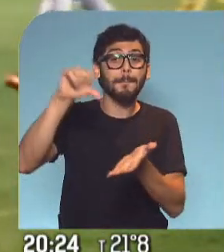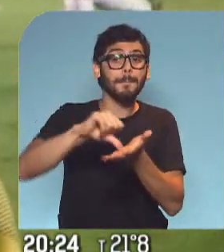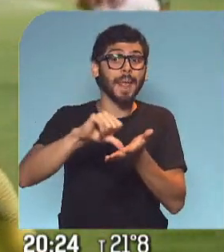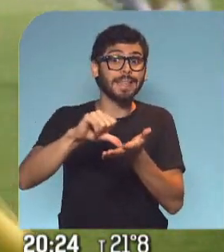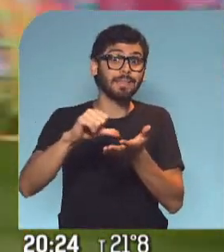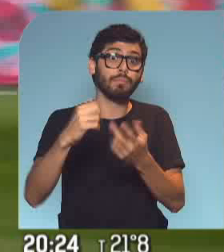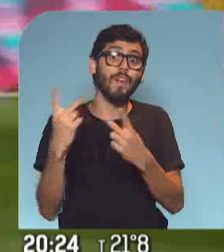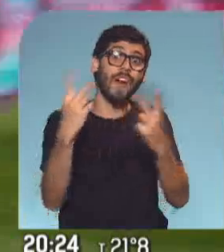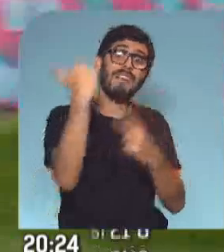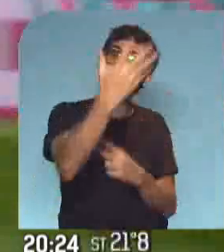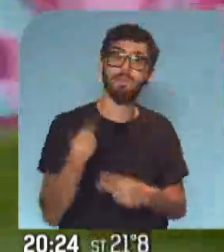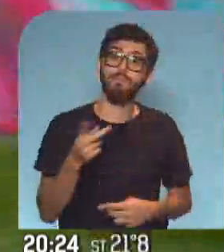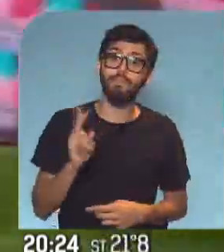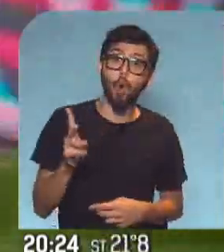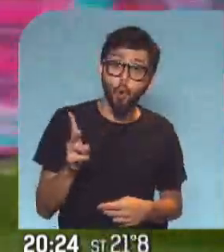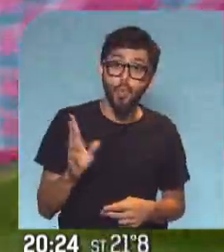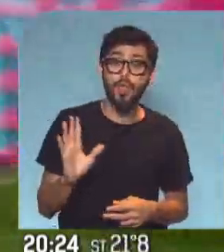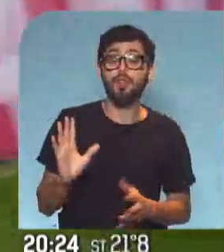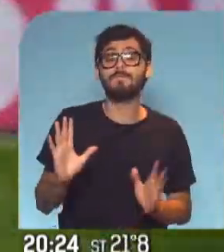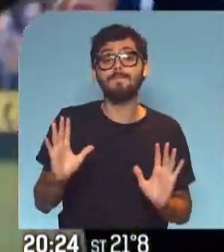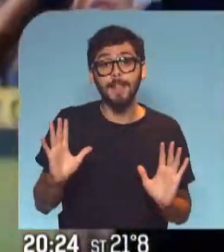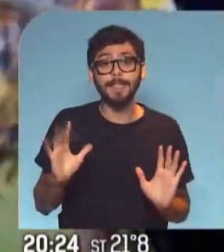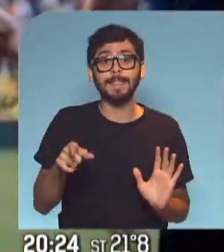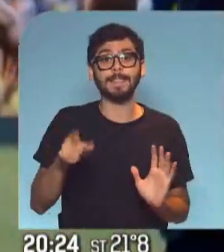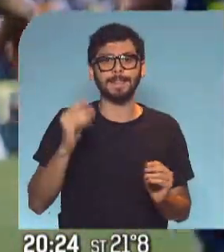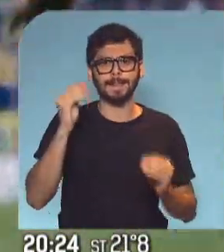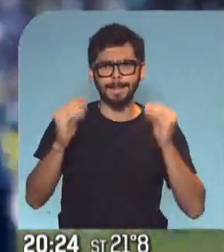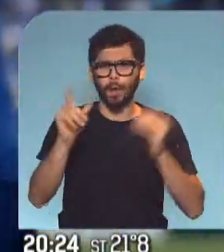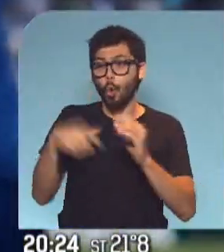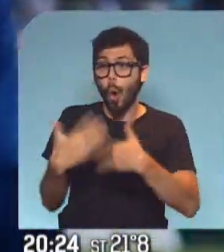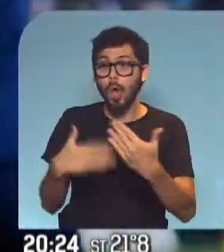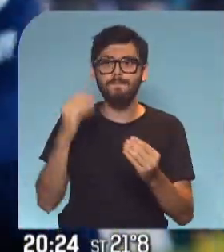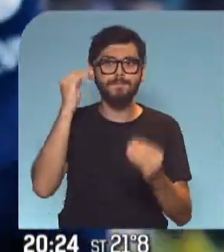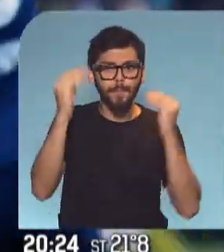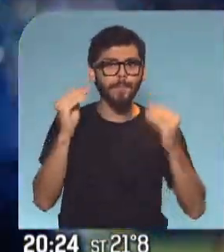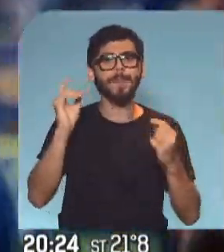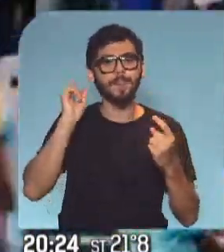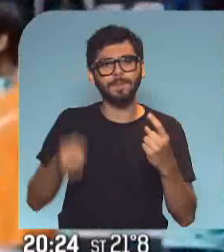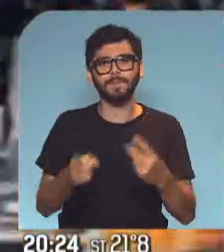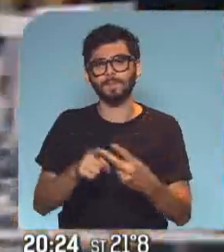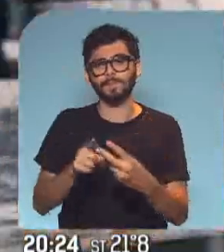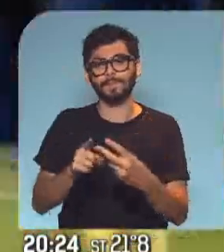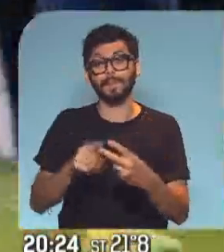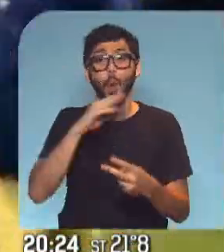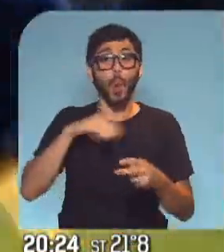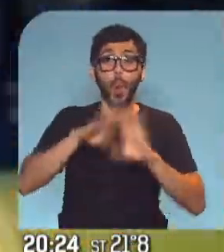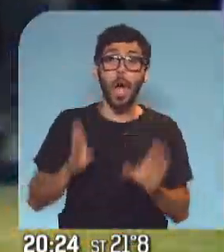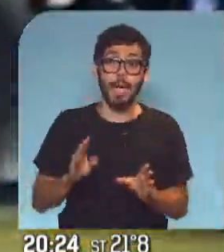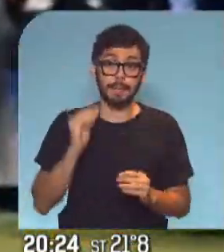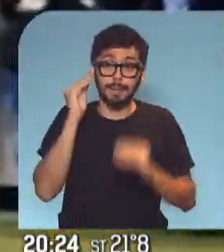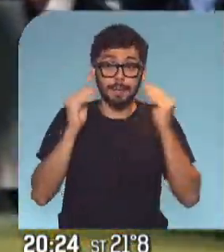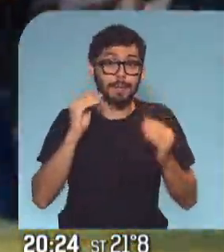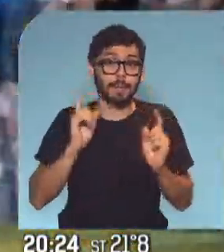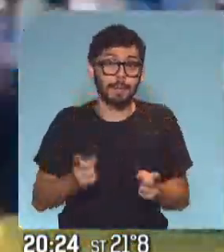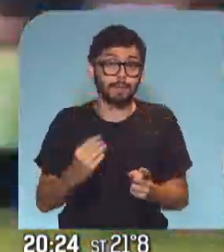Esto... me parece que preocupa no solo al futbolista, sino también a Boca Juniors, porque